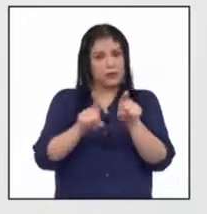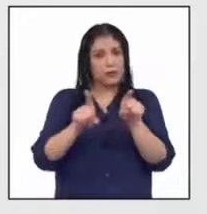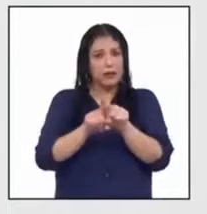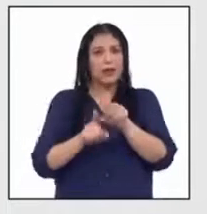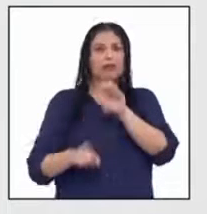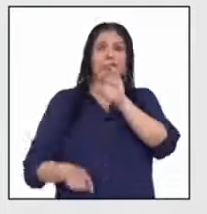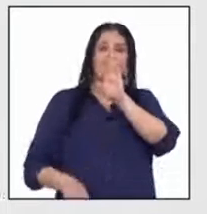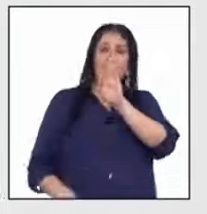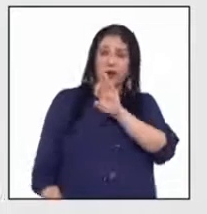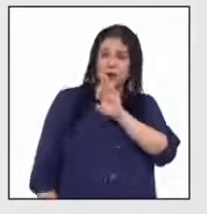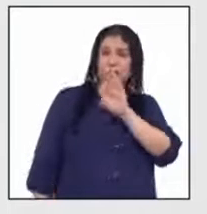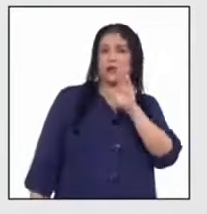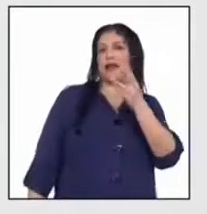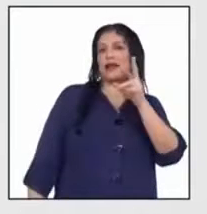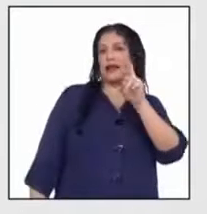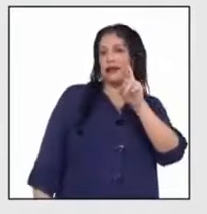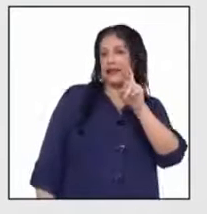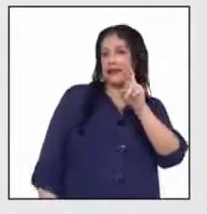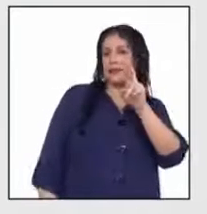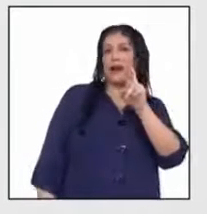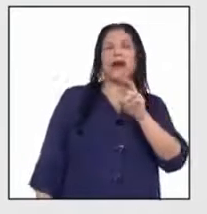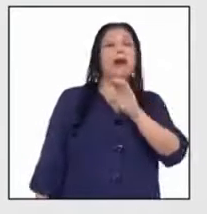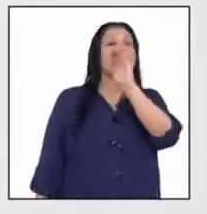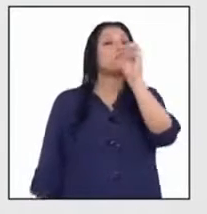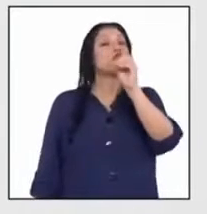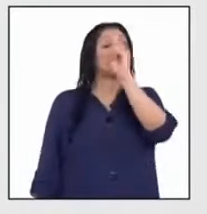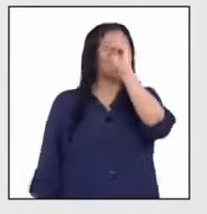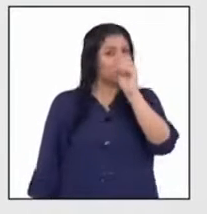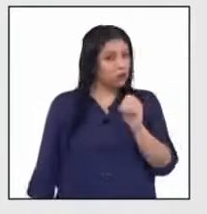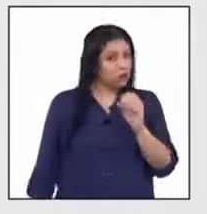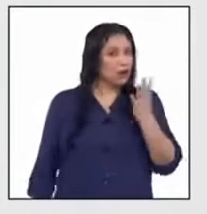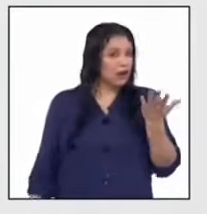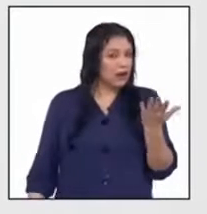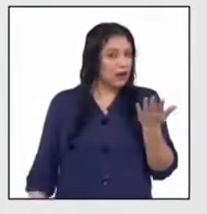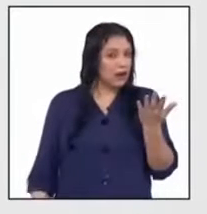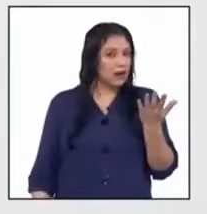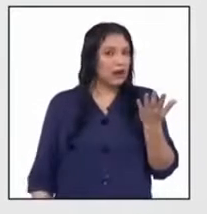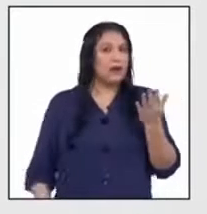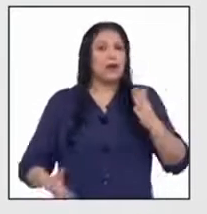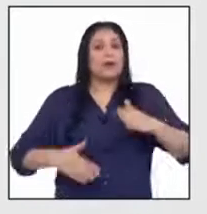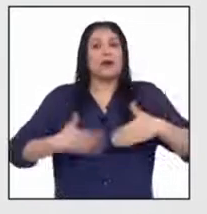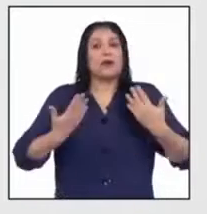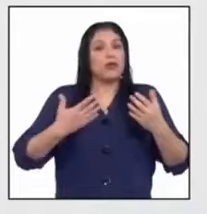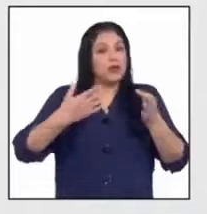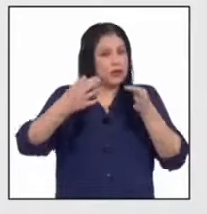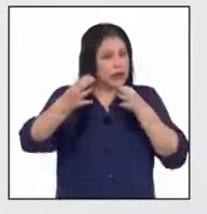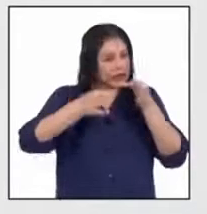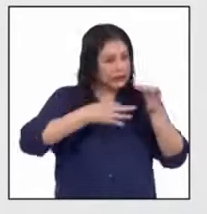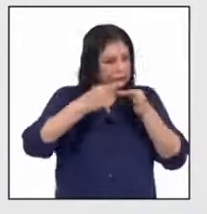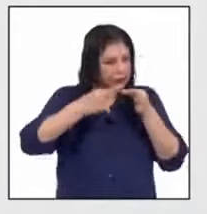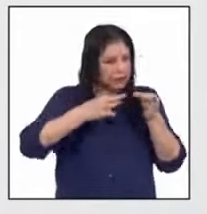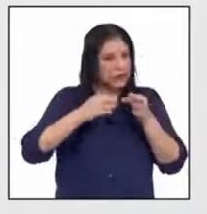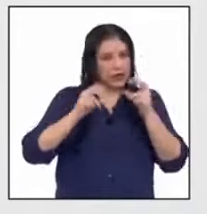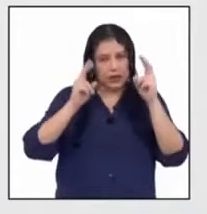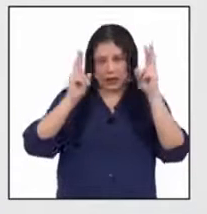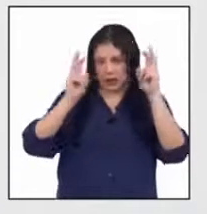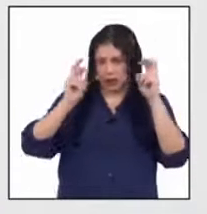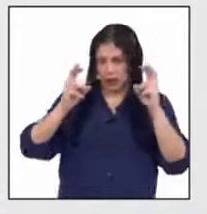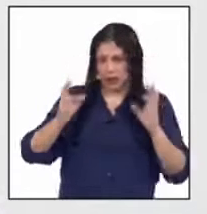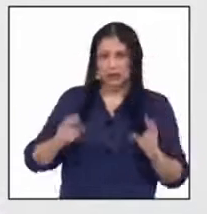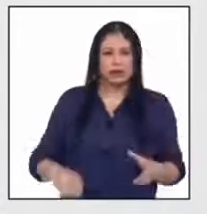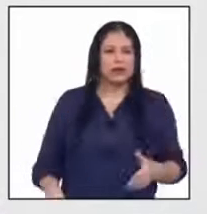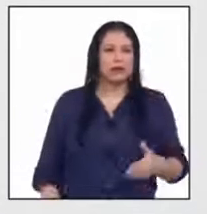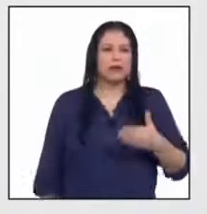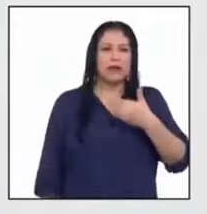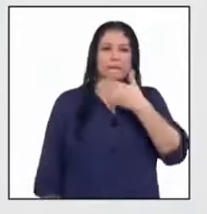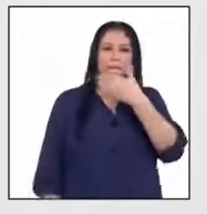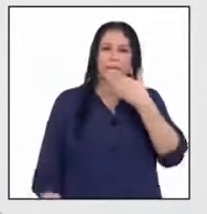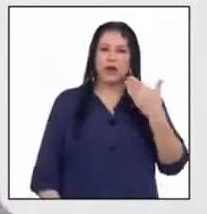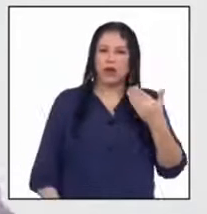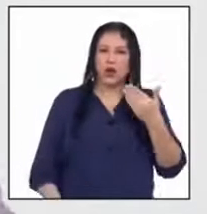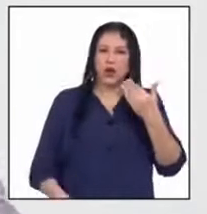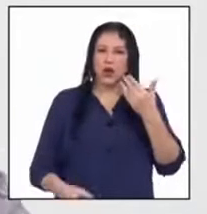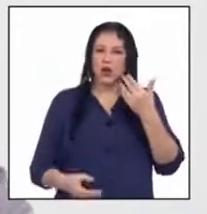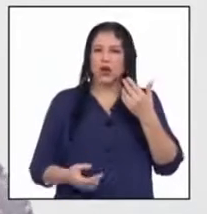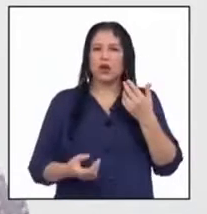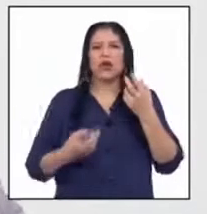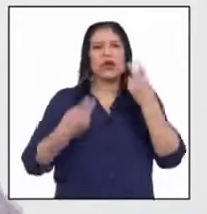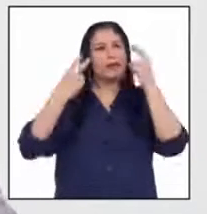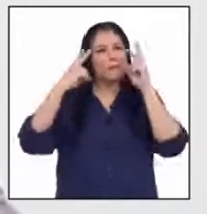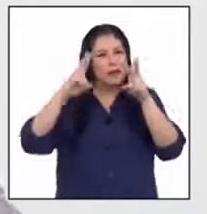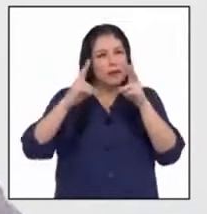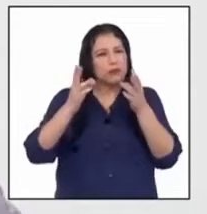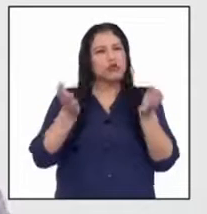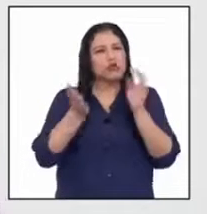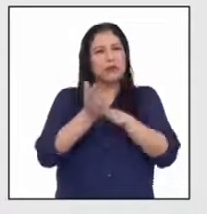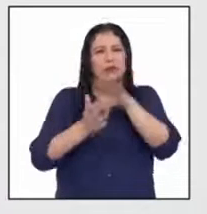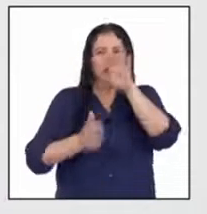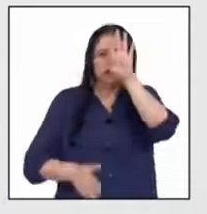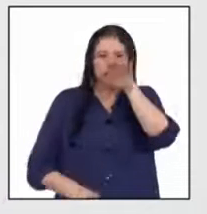frecuencia relativa porcentual acumulada. Para poder explicar mejor esto, Mejor volvamos a las tablas